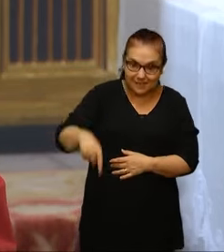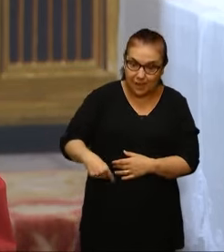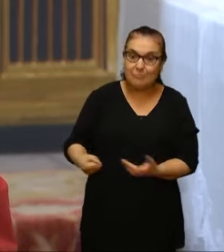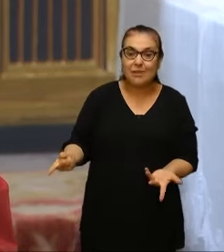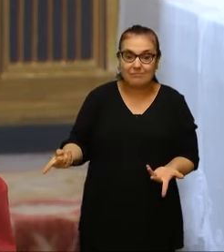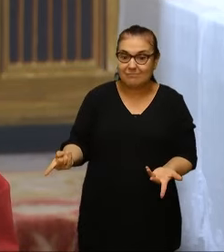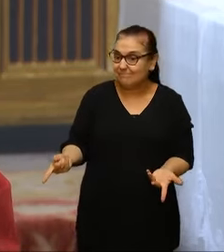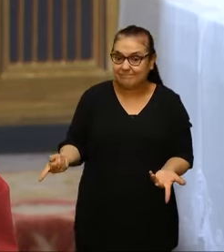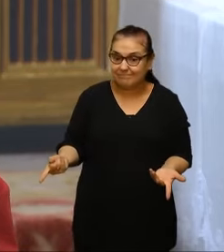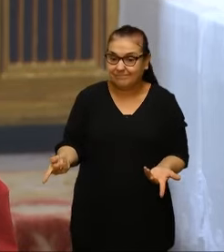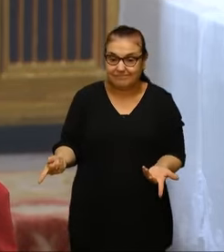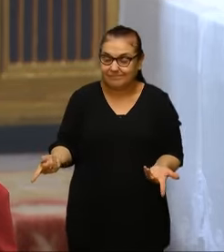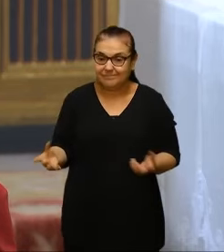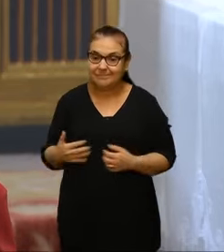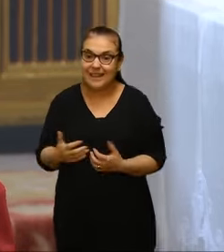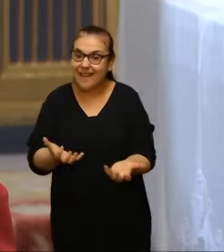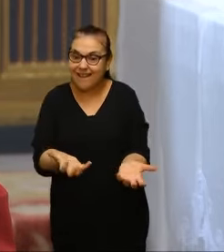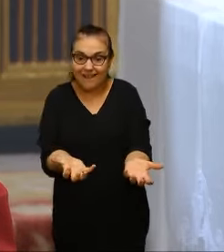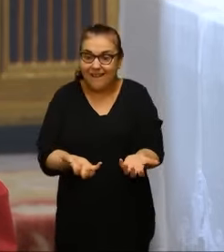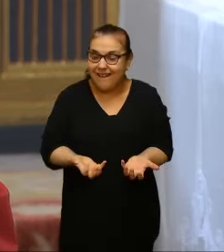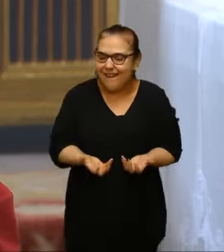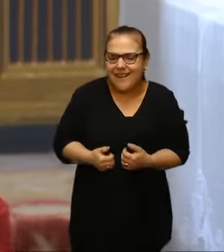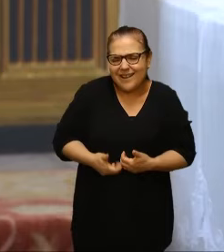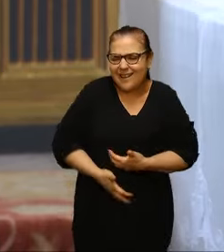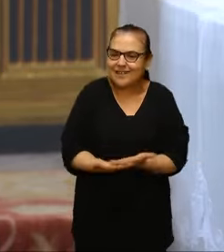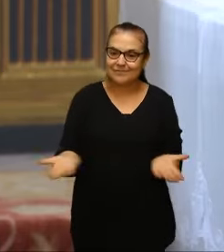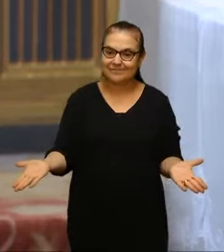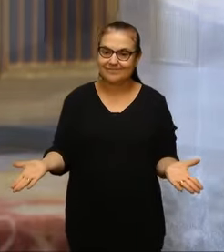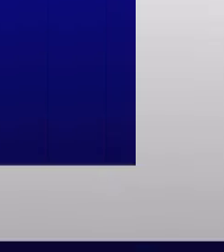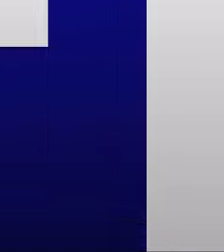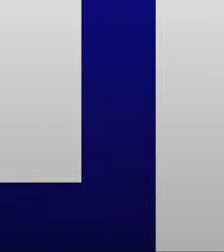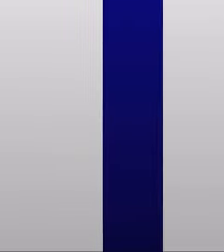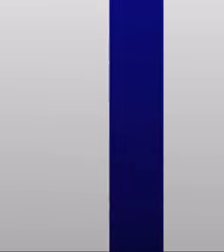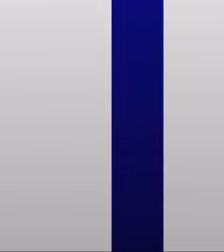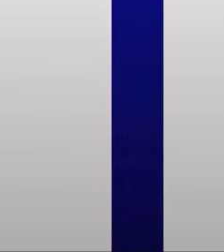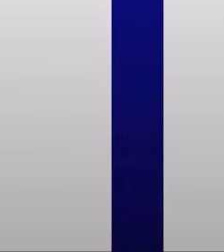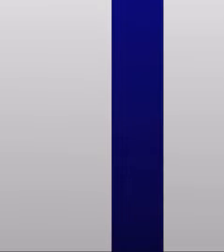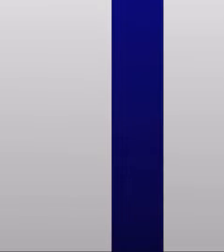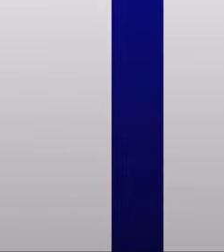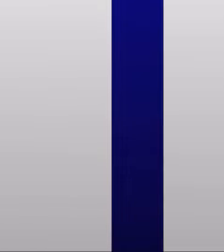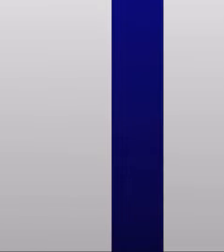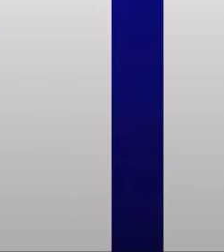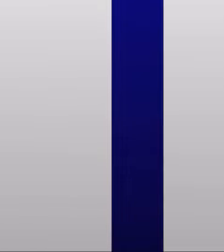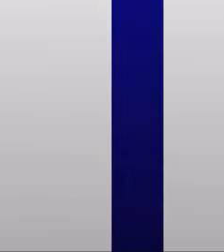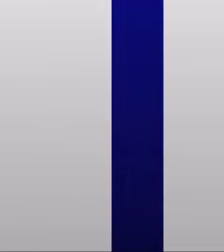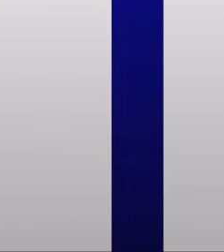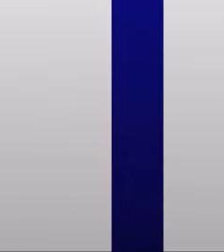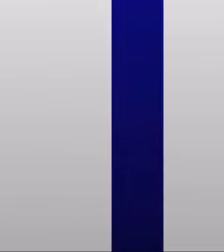nunca se gana en generosidad. Que así sea. Thank you.